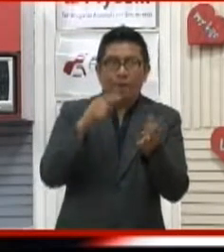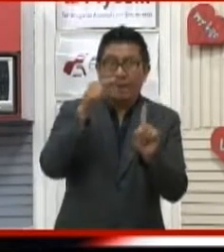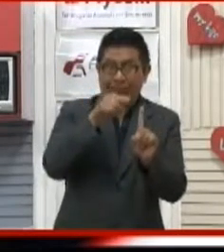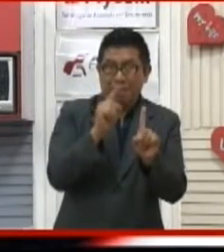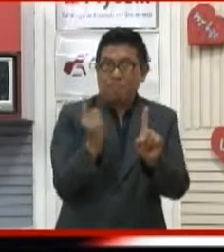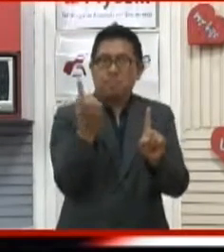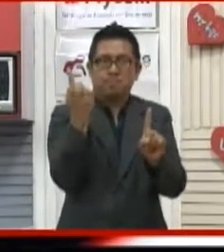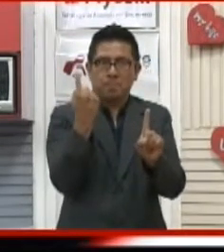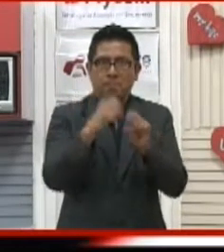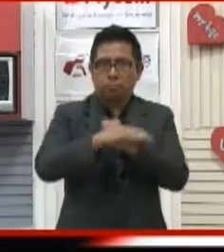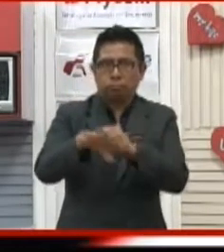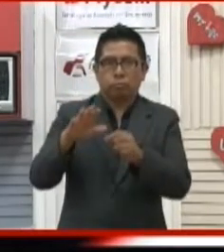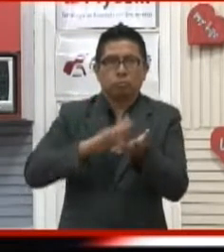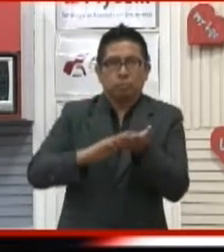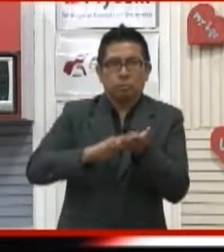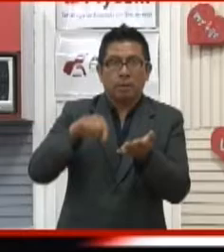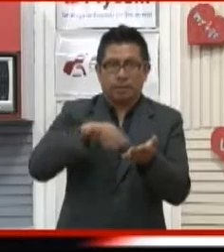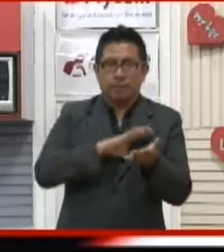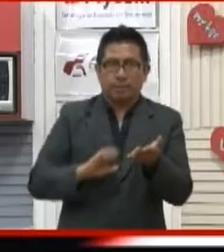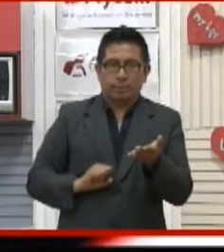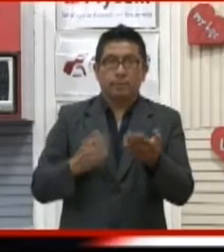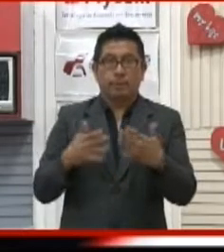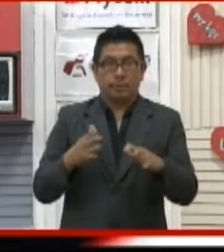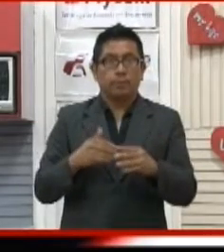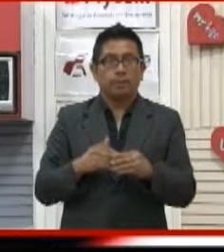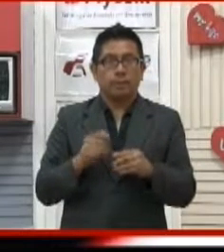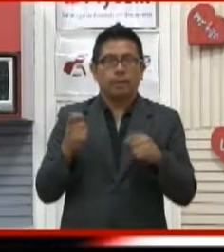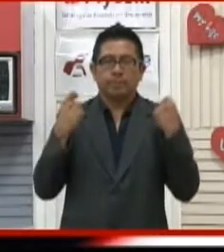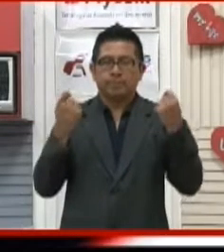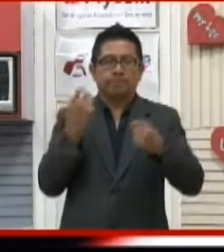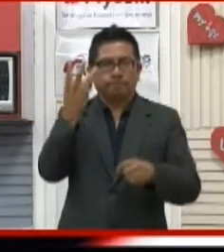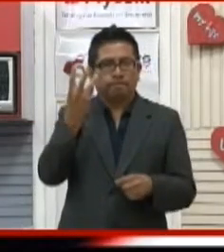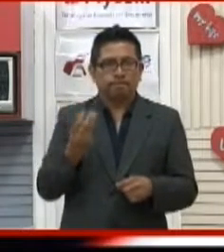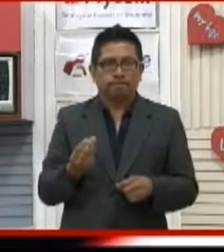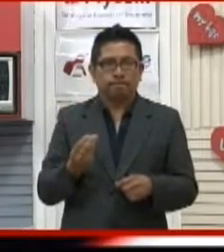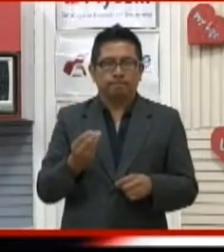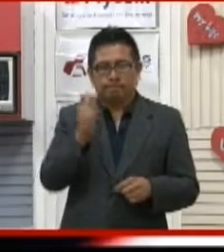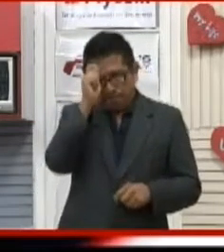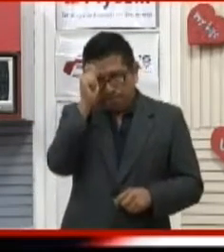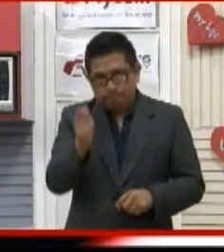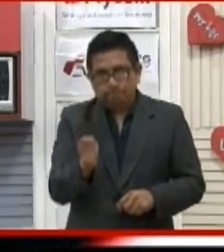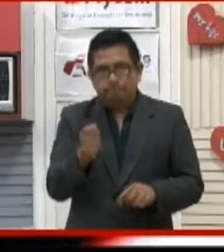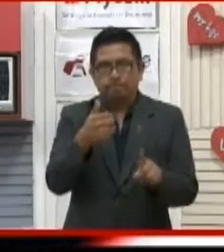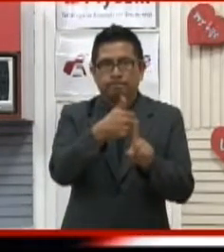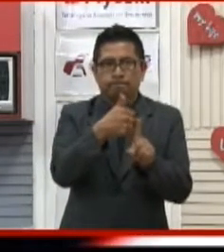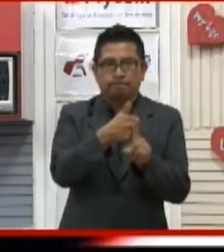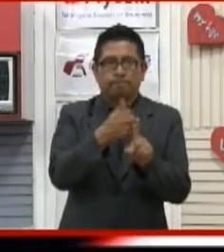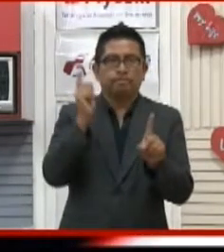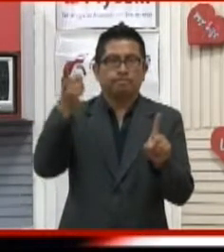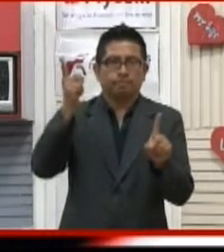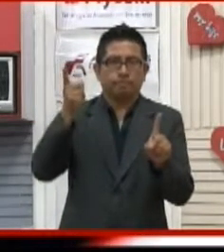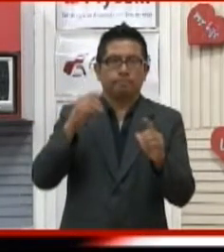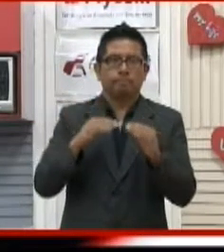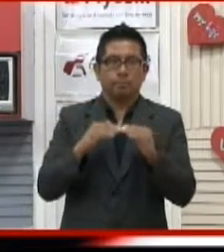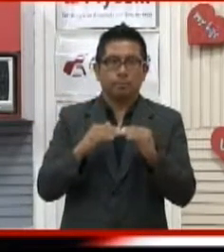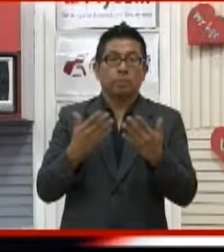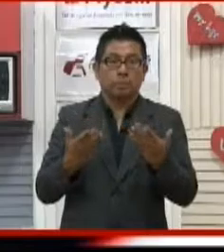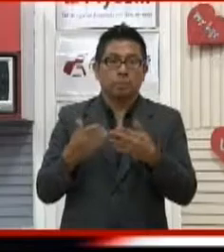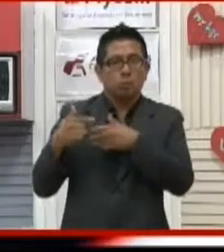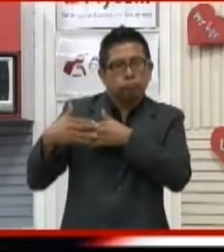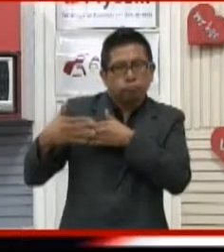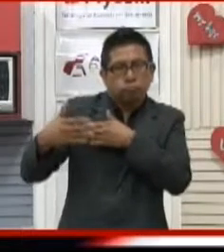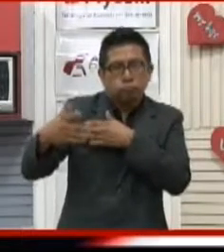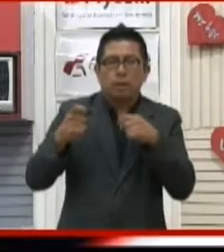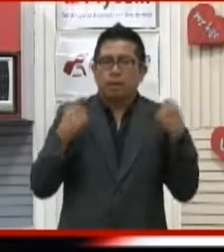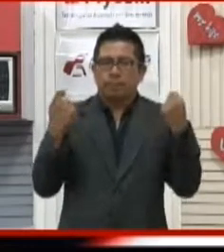Entonces, en ese momento, pues hubo esa conmemoración, ese honor que se le asignó al maestro, y de entonces se